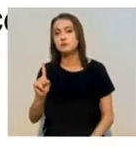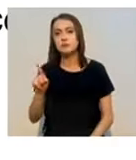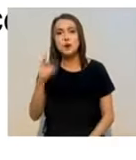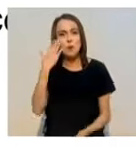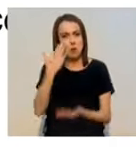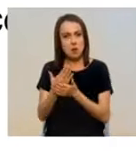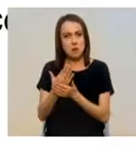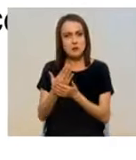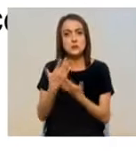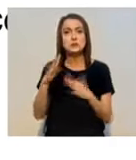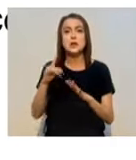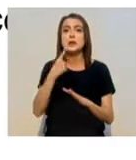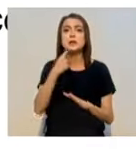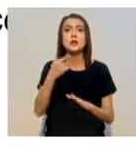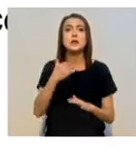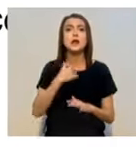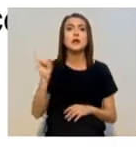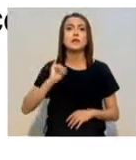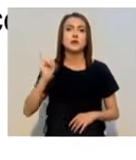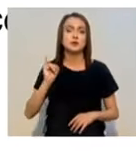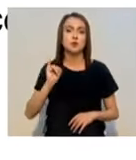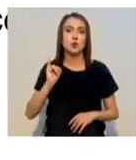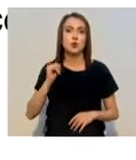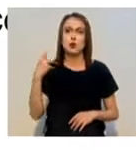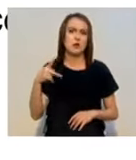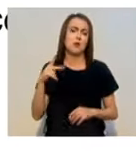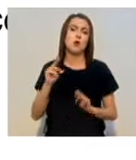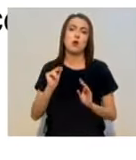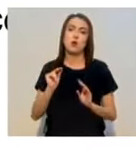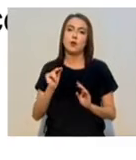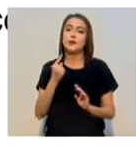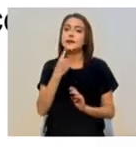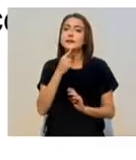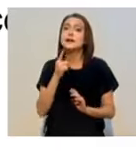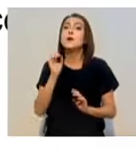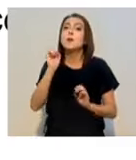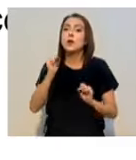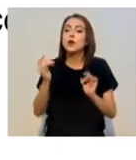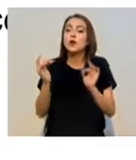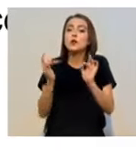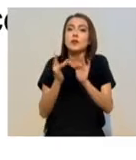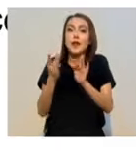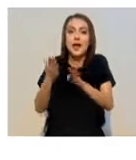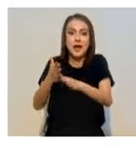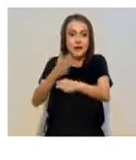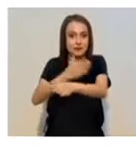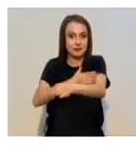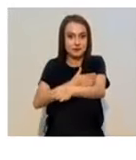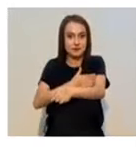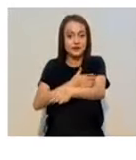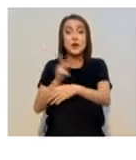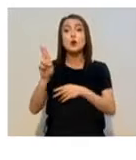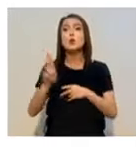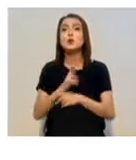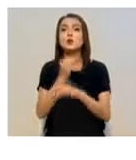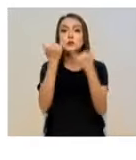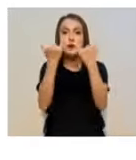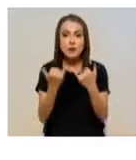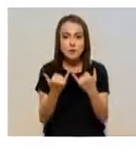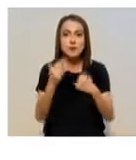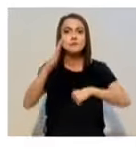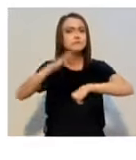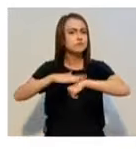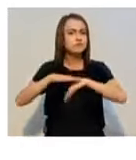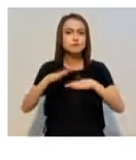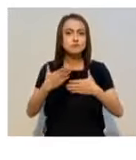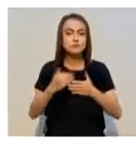prueba y que se va a decir que ya tiene una infección aguda. Lo que puede decir es que hubo exposición previa. Entonces, los usos que se están